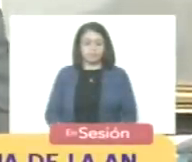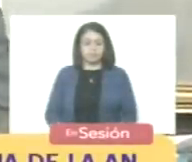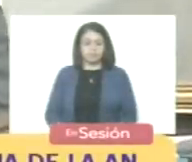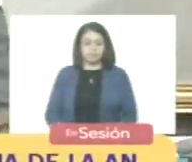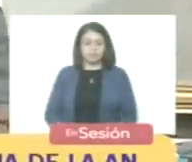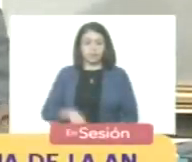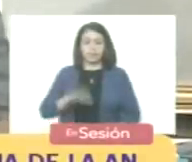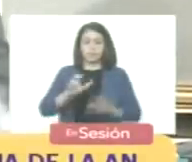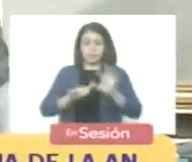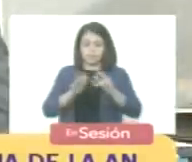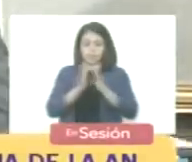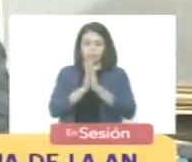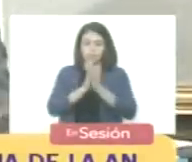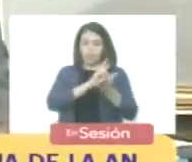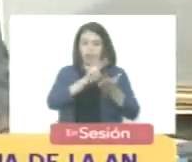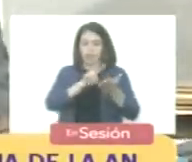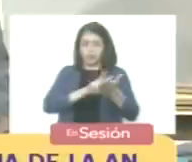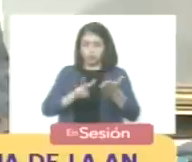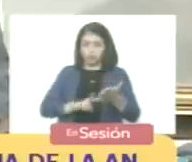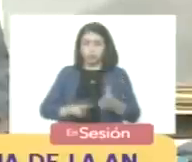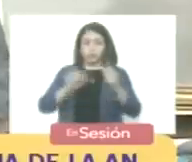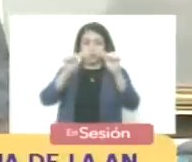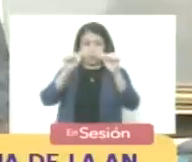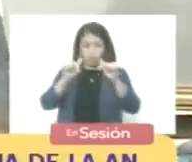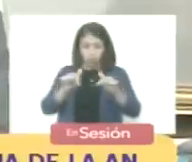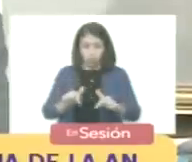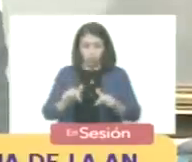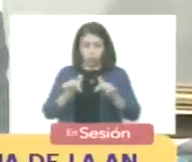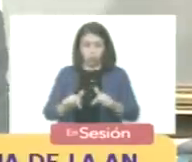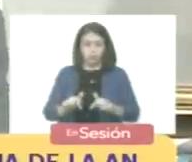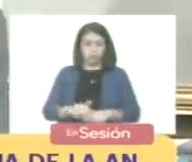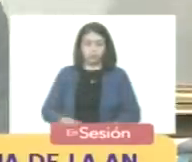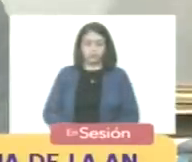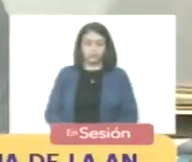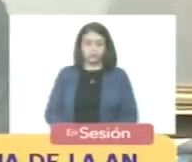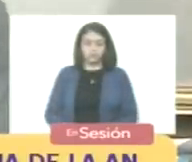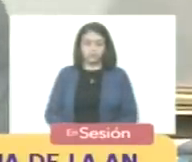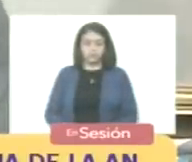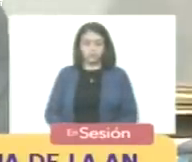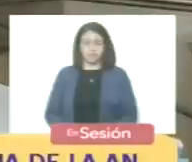Ciudadana secretaria, por favor, sírvase a dar lectura al orden del día de hoy.